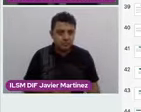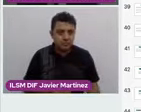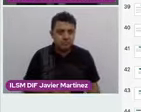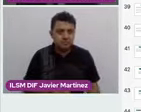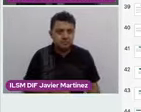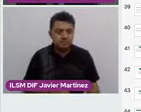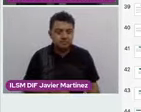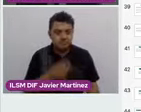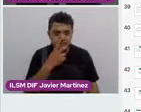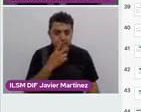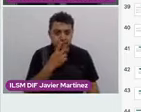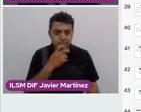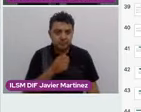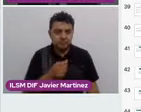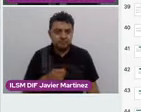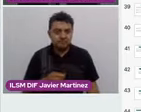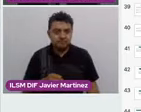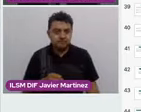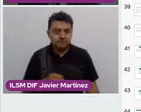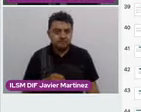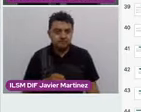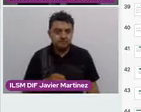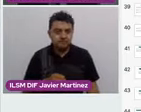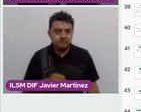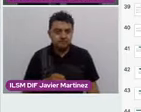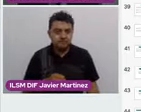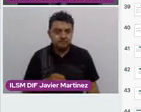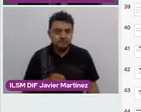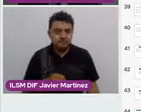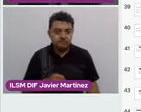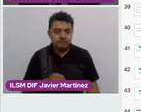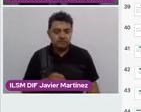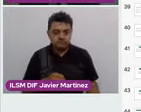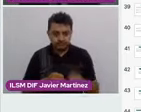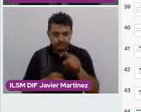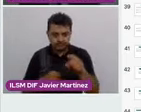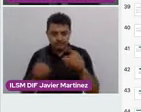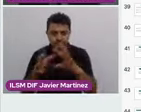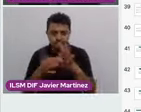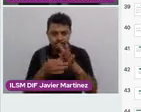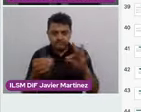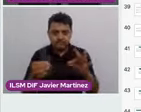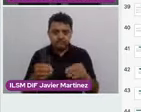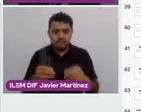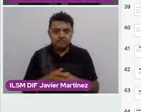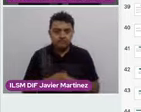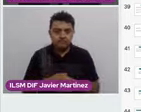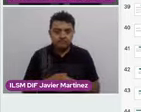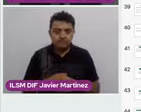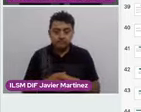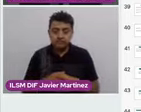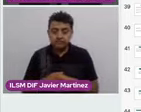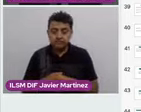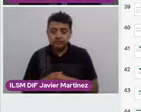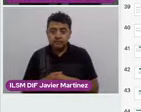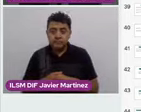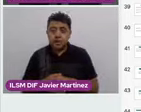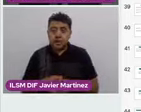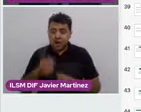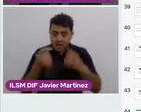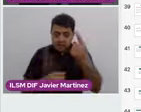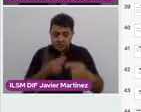Como parte de la cultura del reporte, ¿sí? No es quejarse, ¿sí? Es muy diferente quejarse a